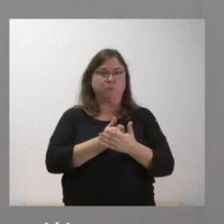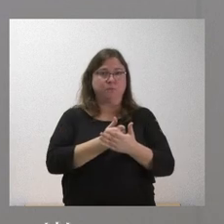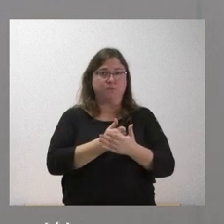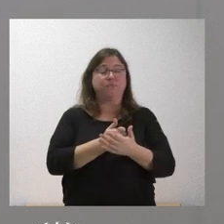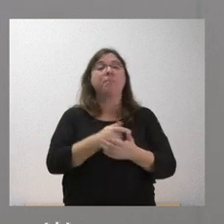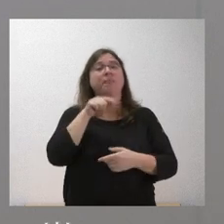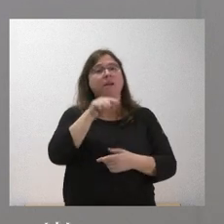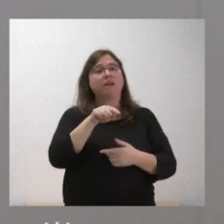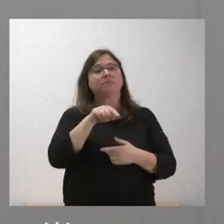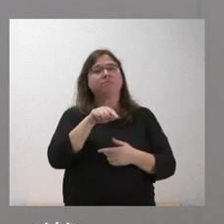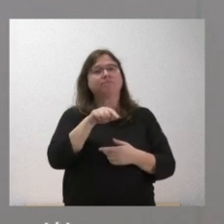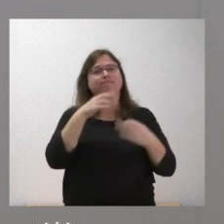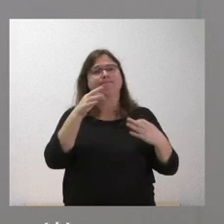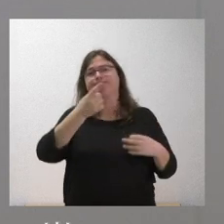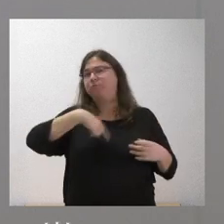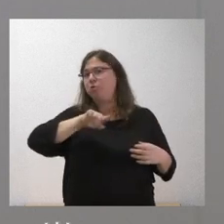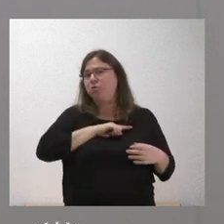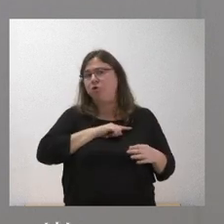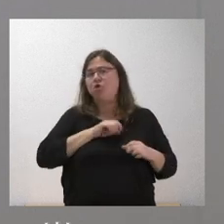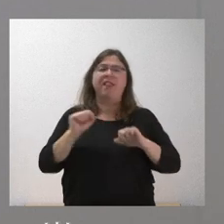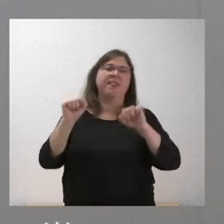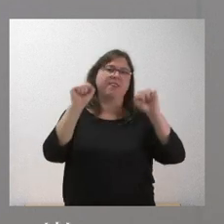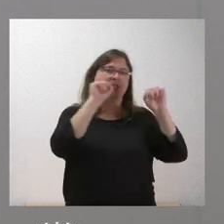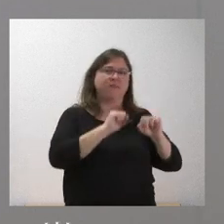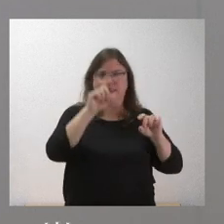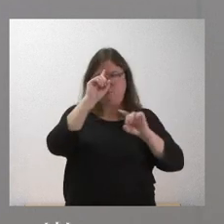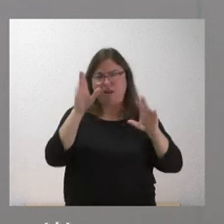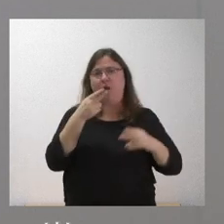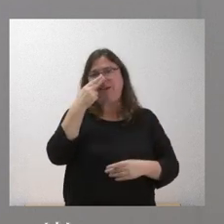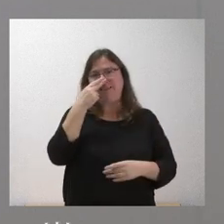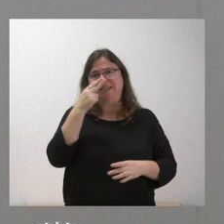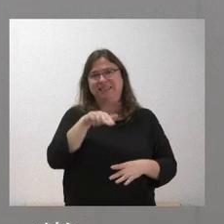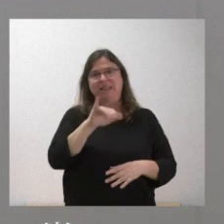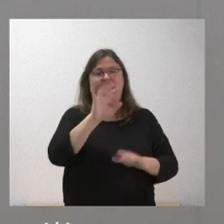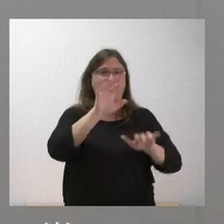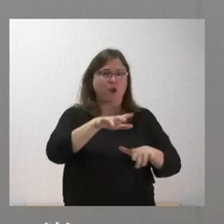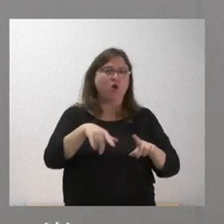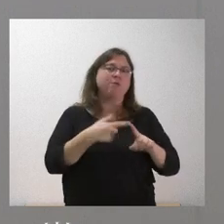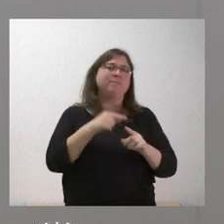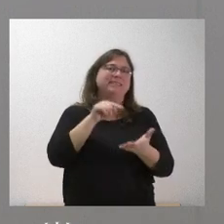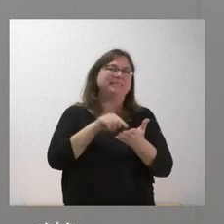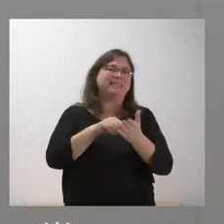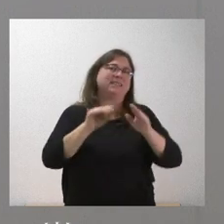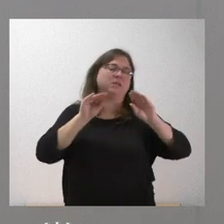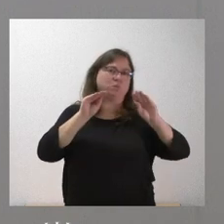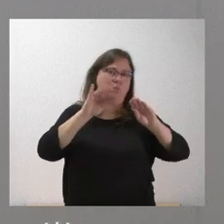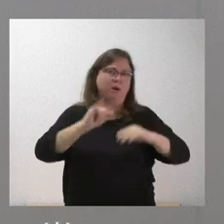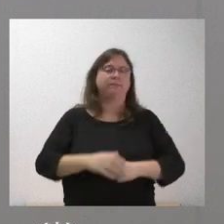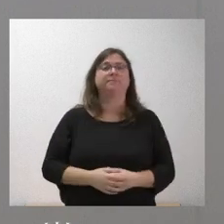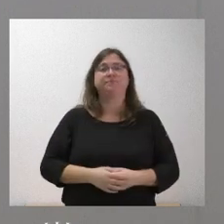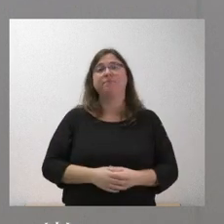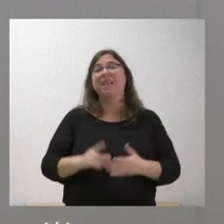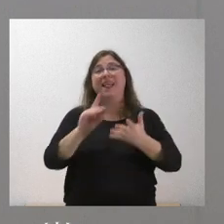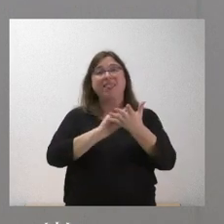esto estamos lógicamente en la posición de defender muy claramente los intereses que tiene León y esa exigencia que nosotros tenemos el dato